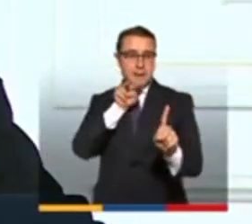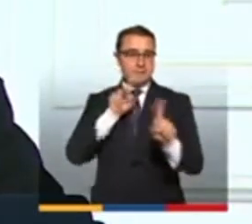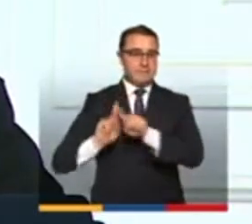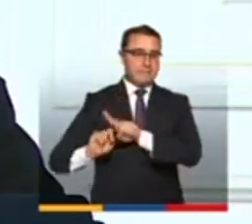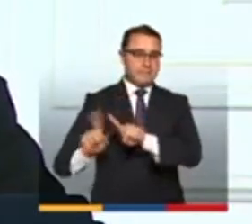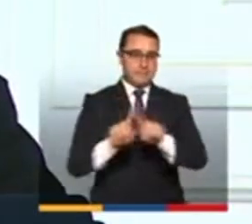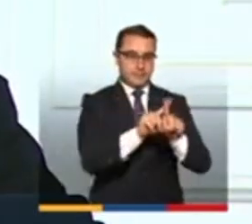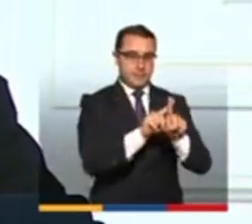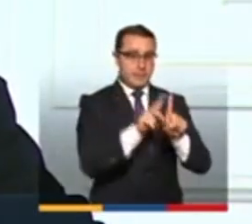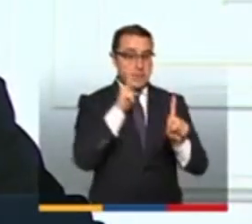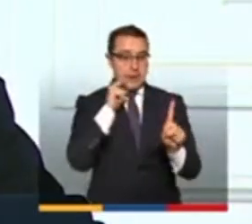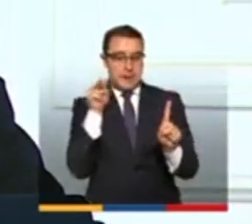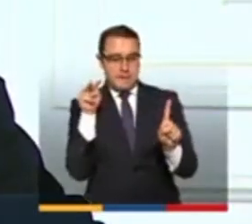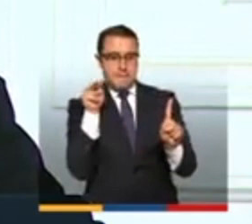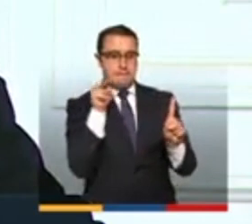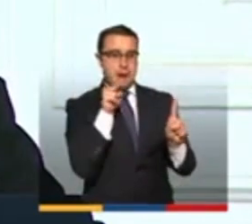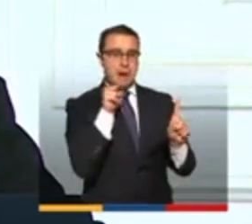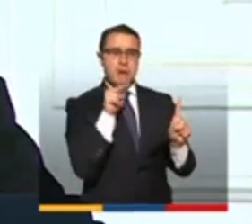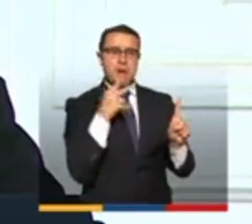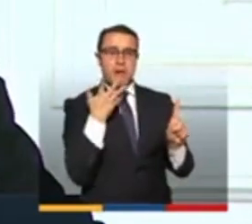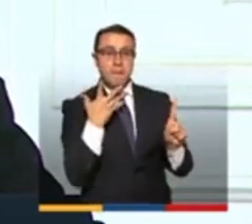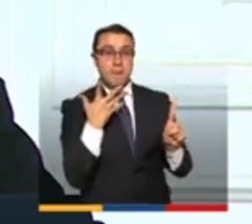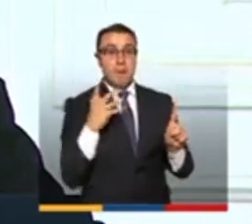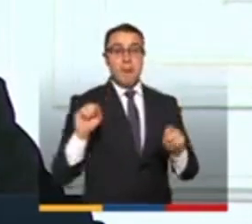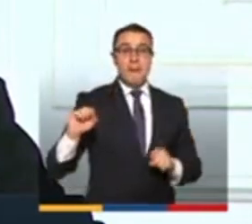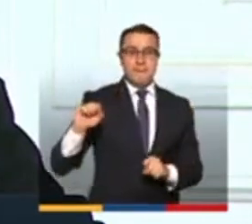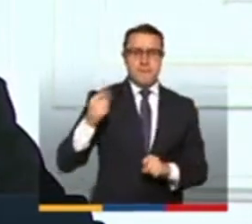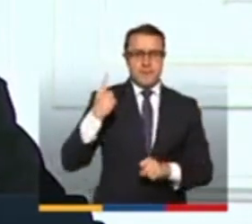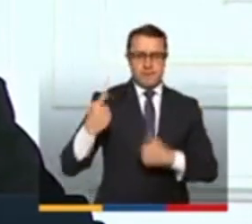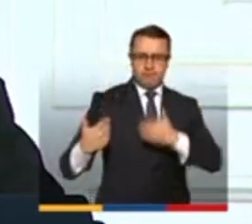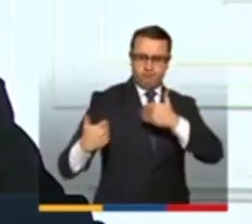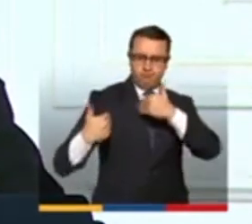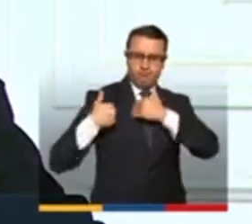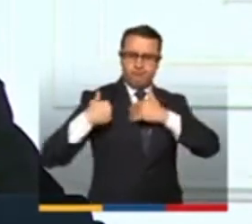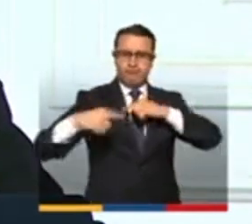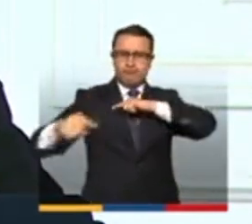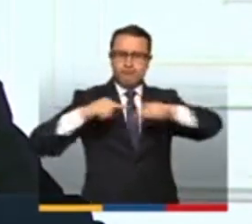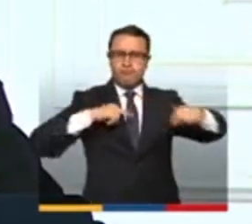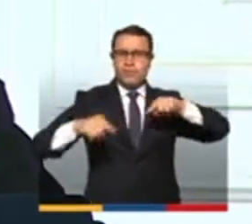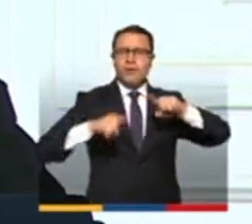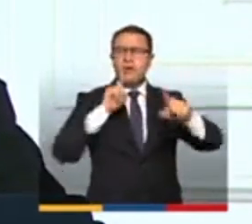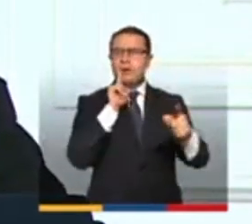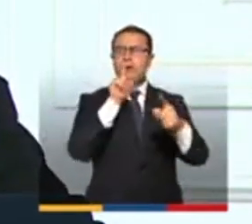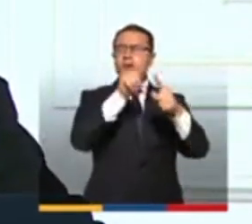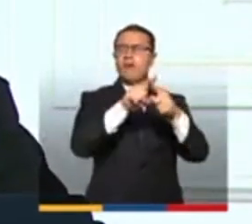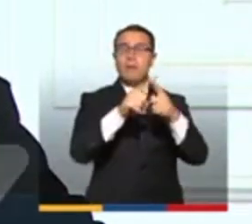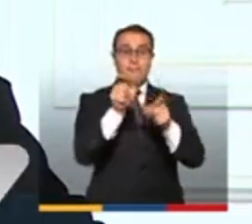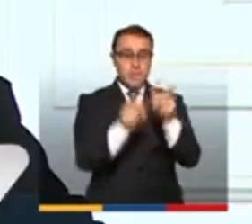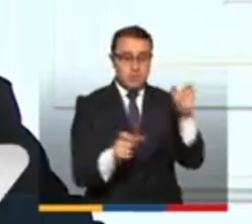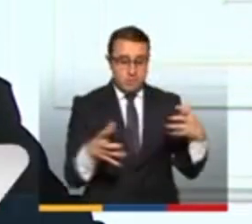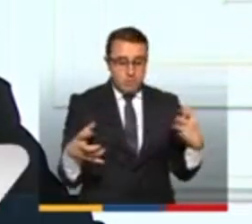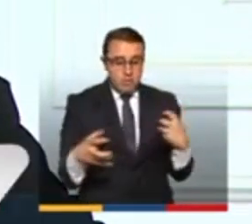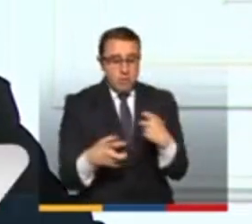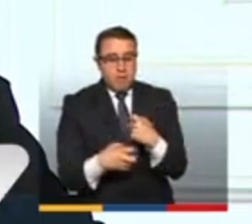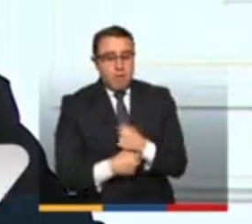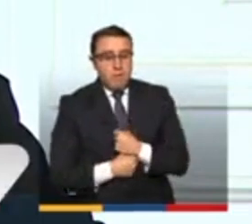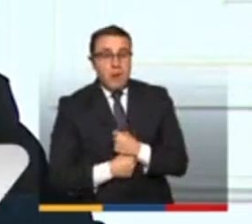en, digamos, la primera batería administrativa que se conforma para combatir el hambre.